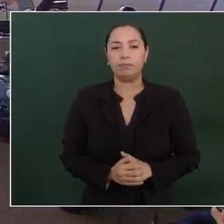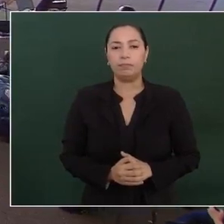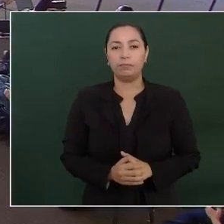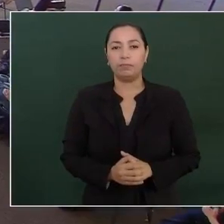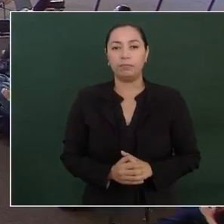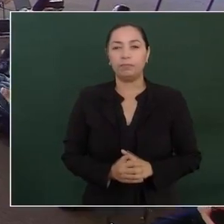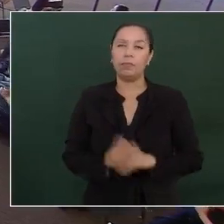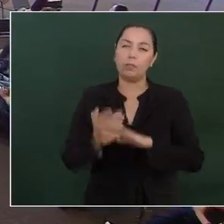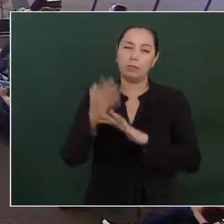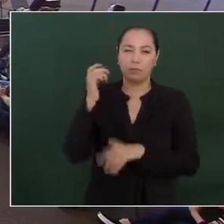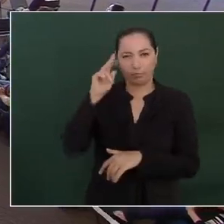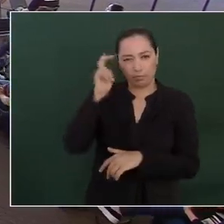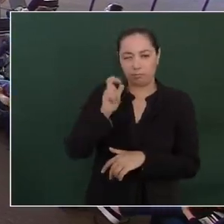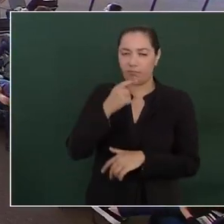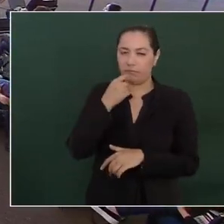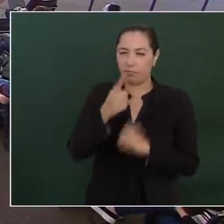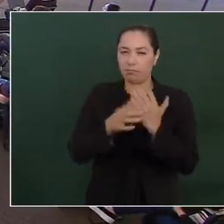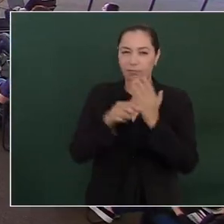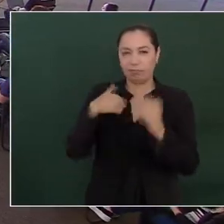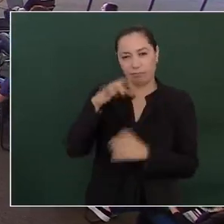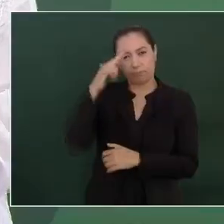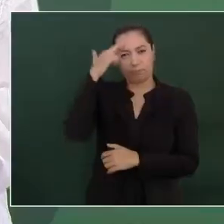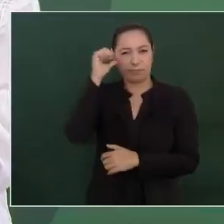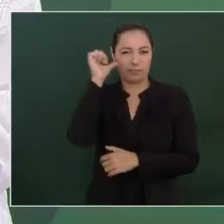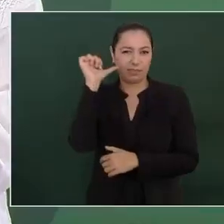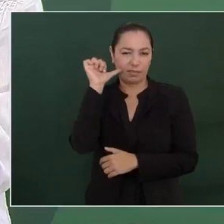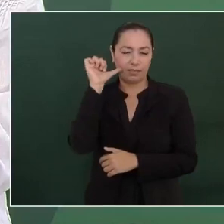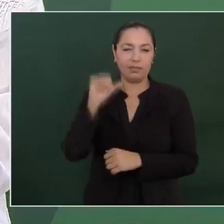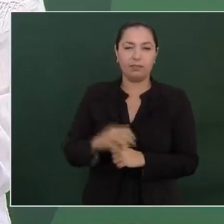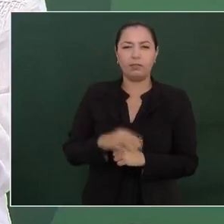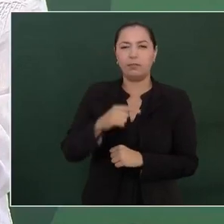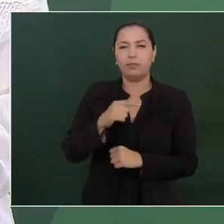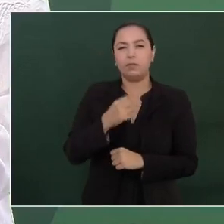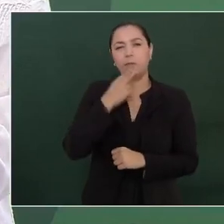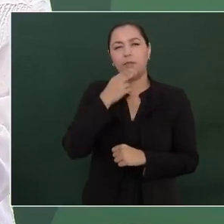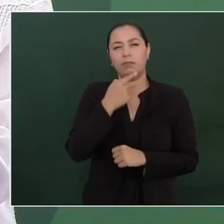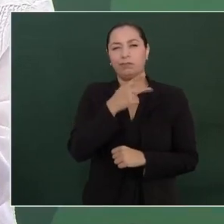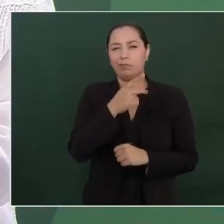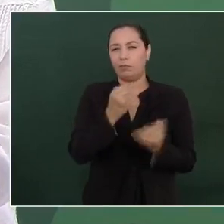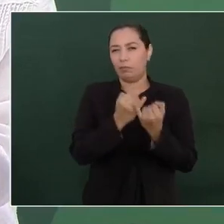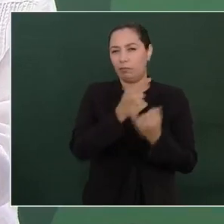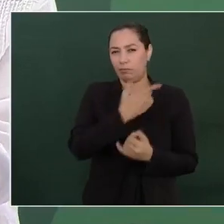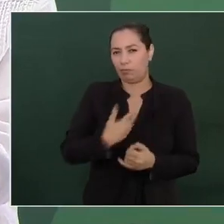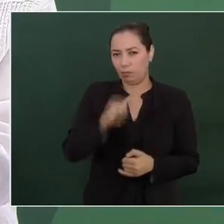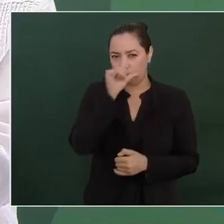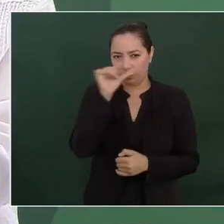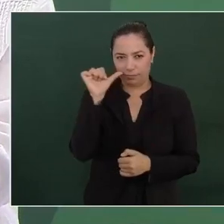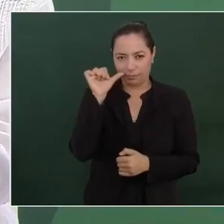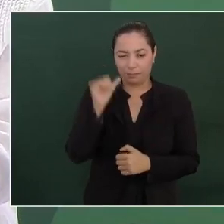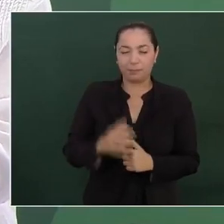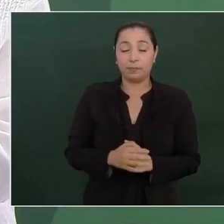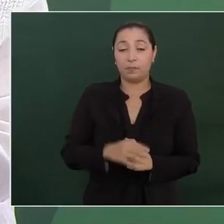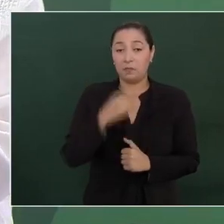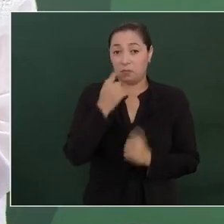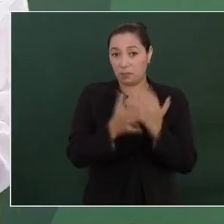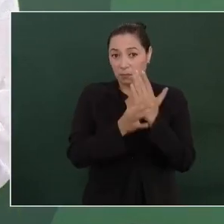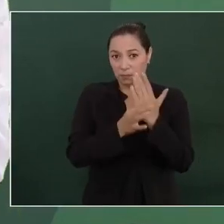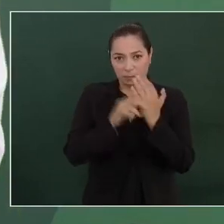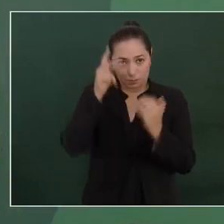Hidalgo decía, ayer lo recordaba yo, y lo usaba mucho el presidente Juárez, decía